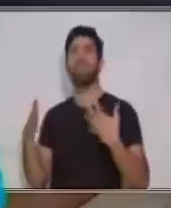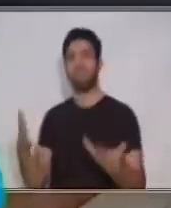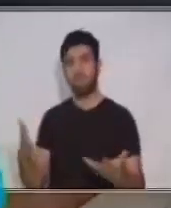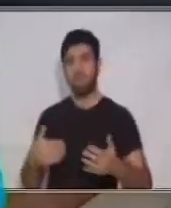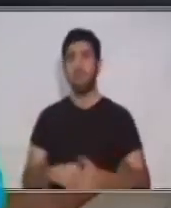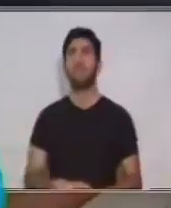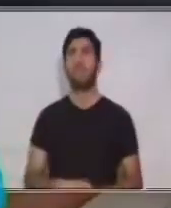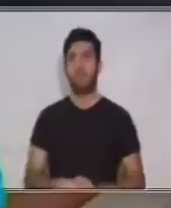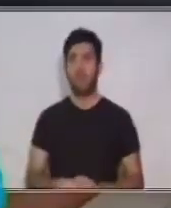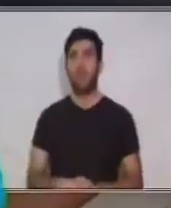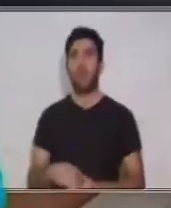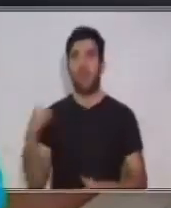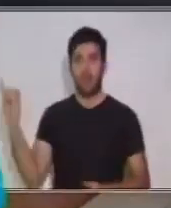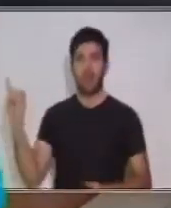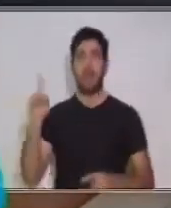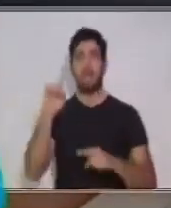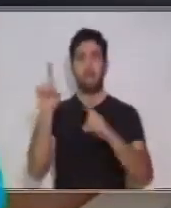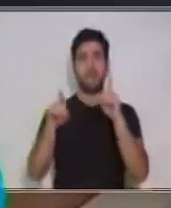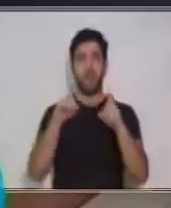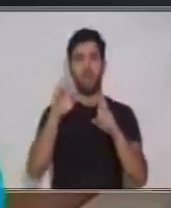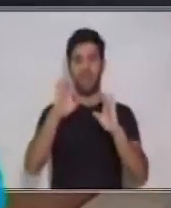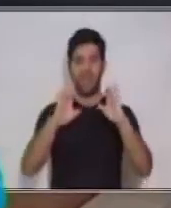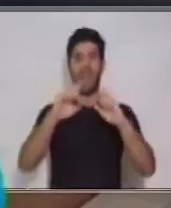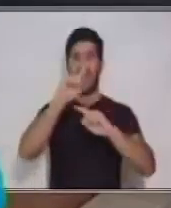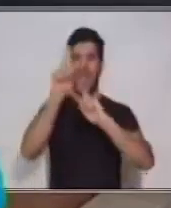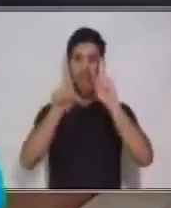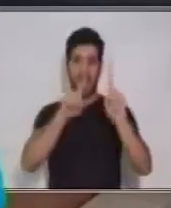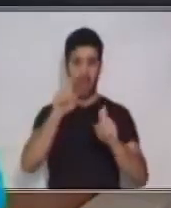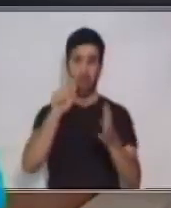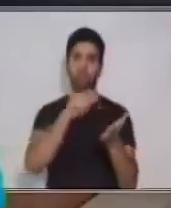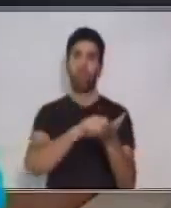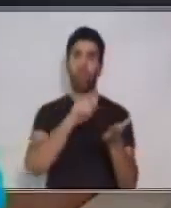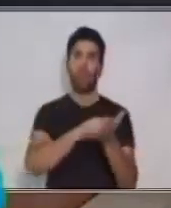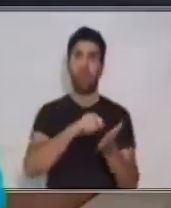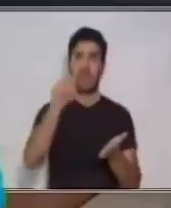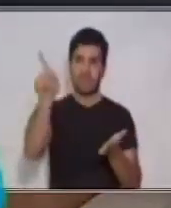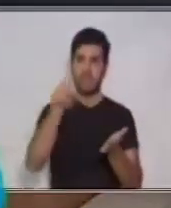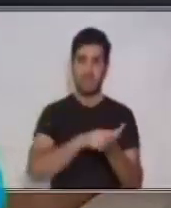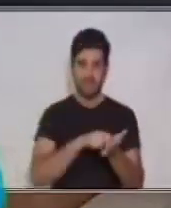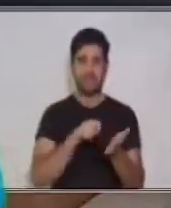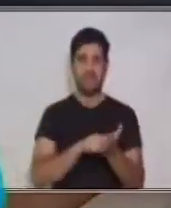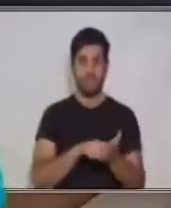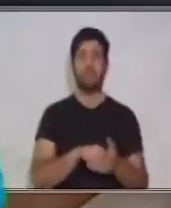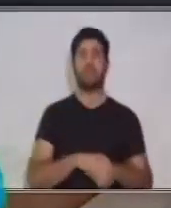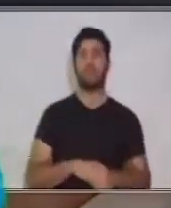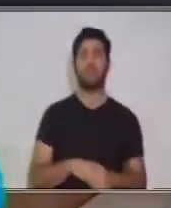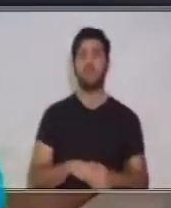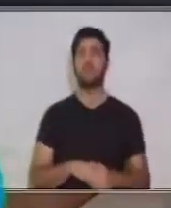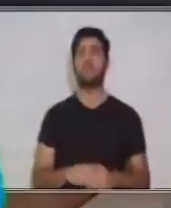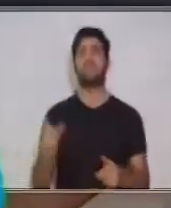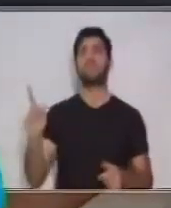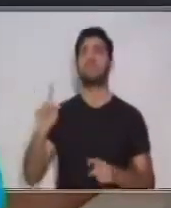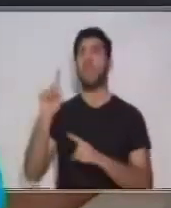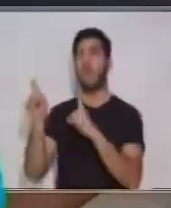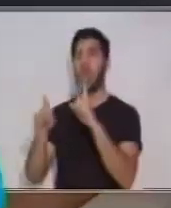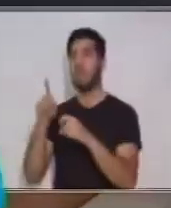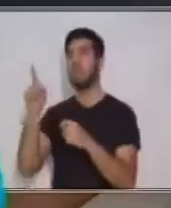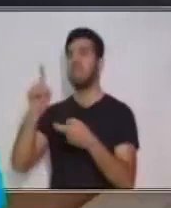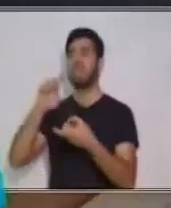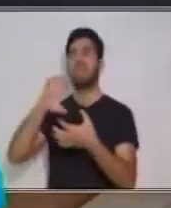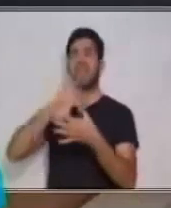es una pregunta de una encuesta que se hizo a unos niños de una escuela, y se les preguntó, ¿cuáles deportes